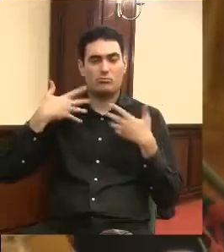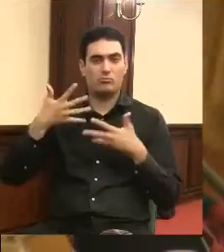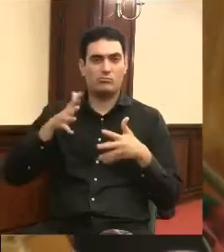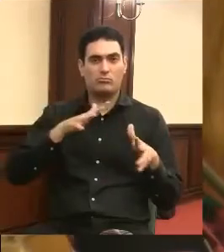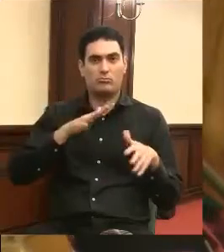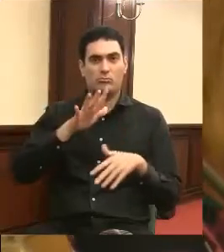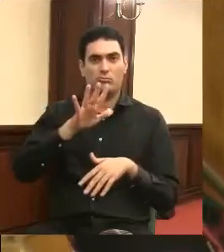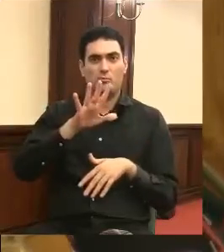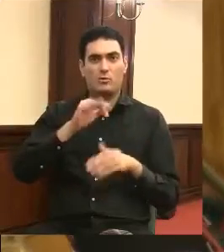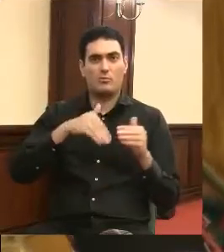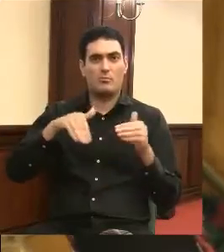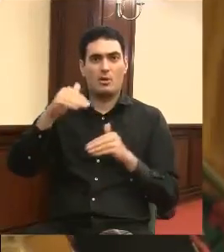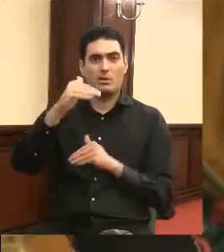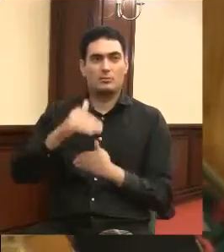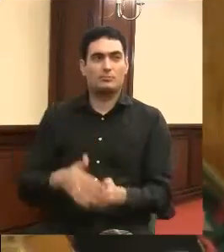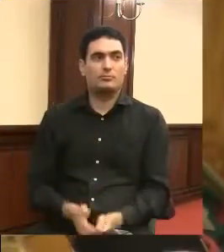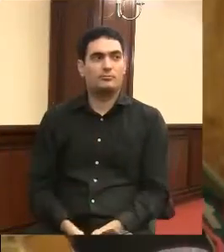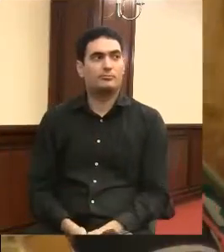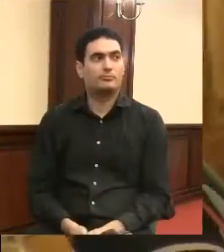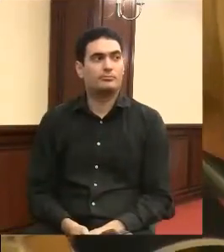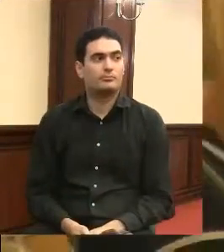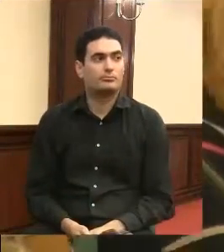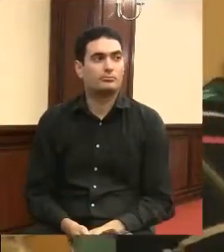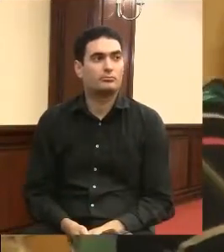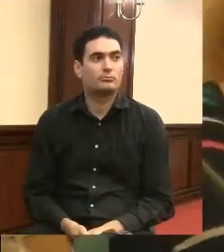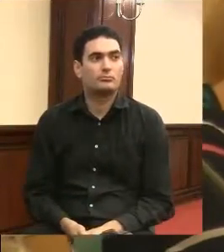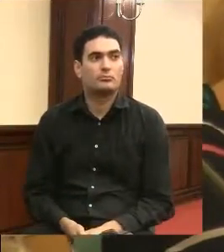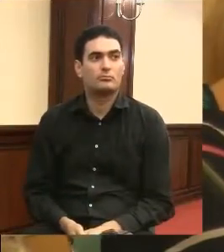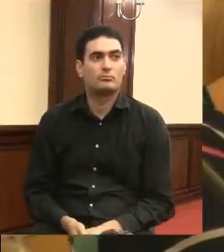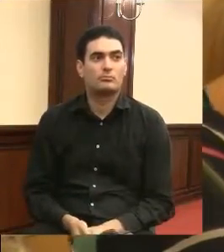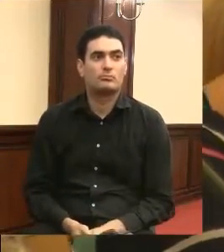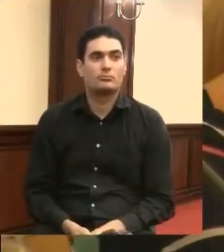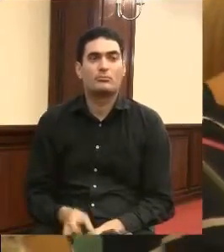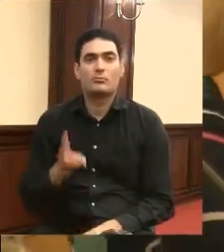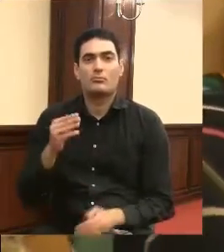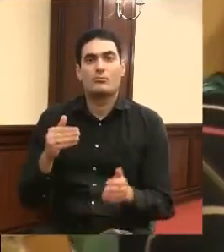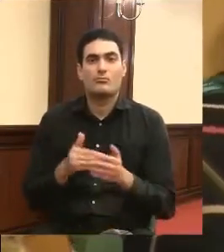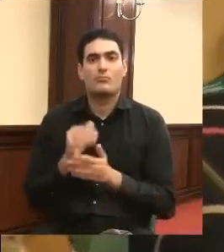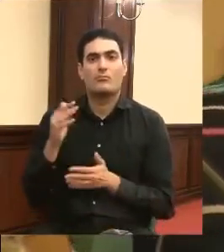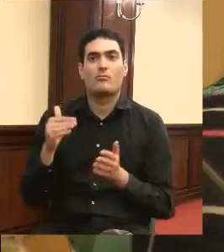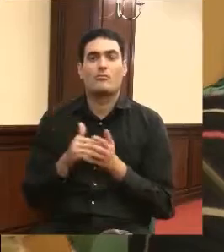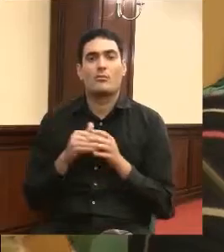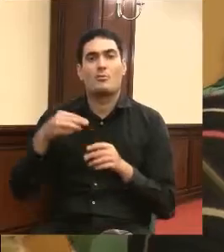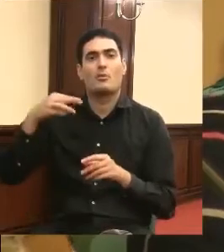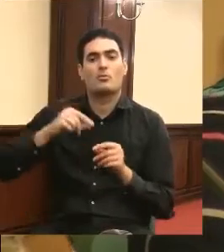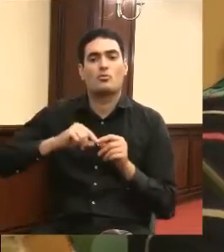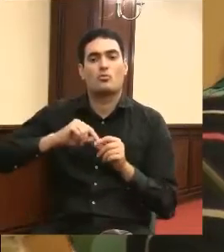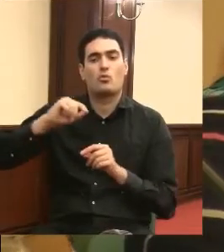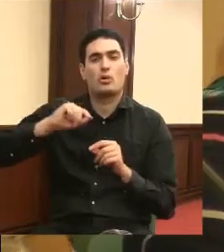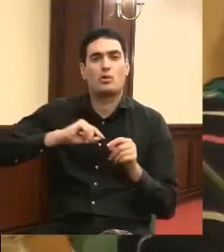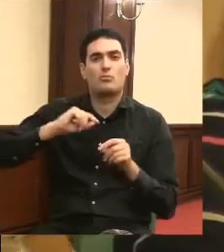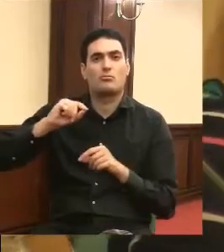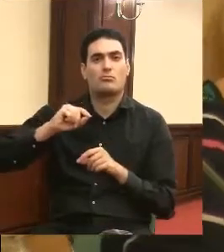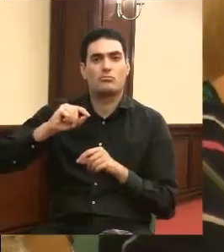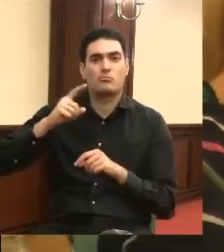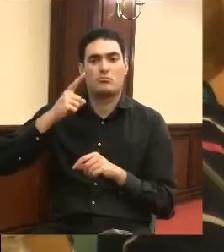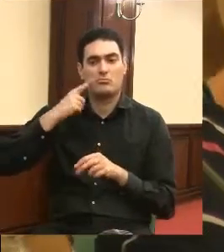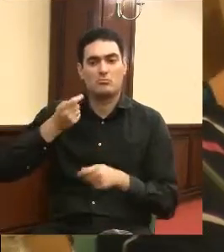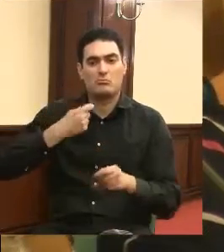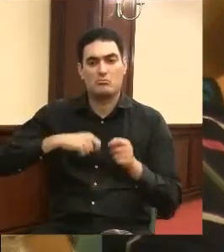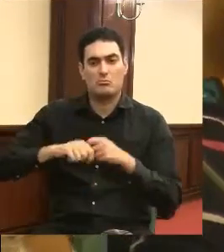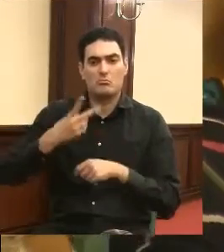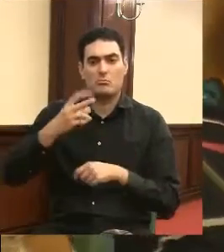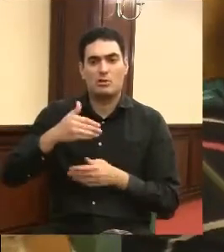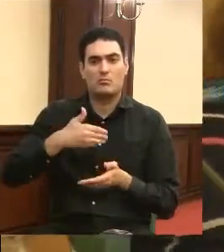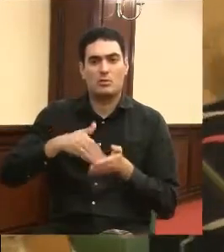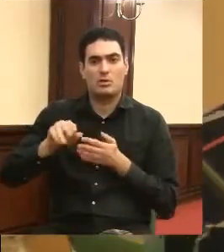que en otras instalaciones, como la que hoy nos ocupa, suelen situarse por encima de los 50. Instalaciones de entre 3.000 y 5.000 metros cuadrados